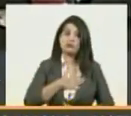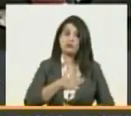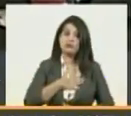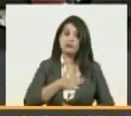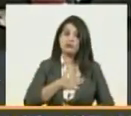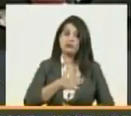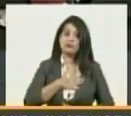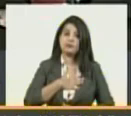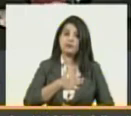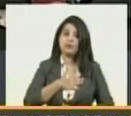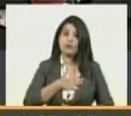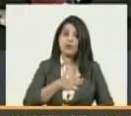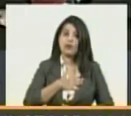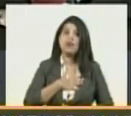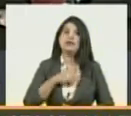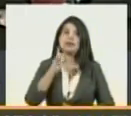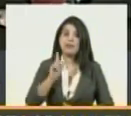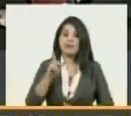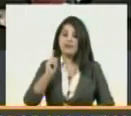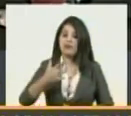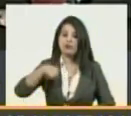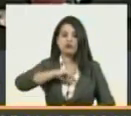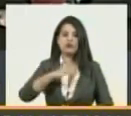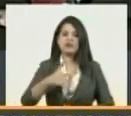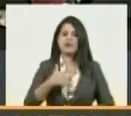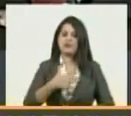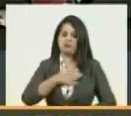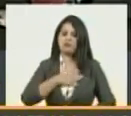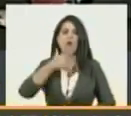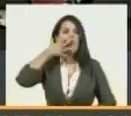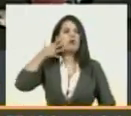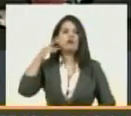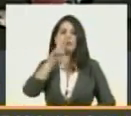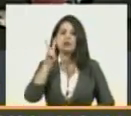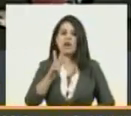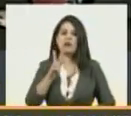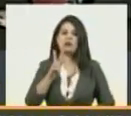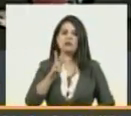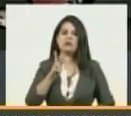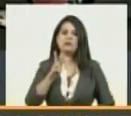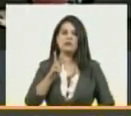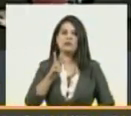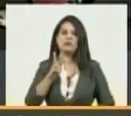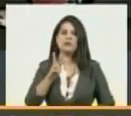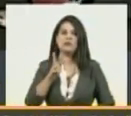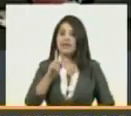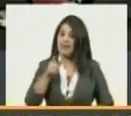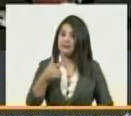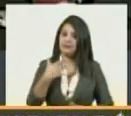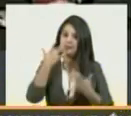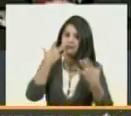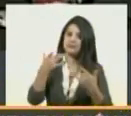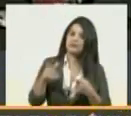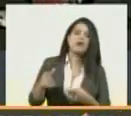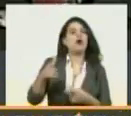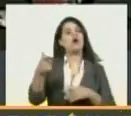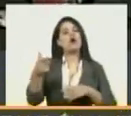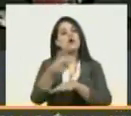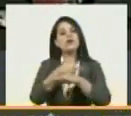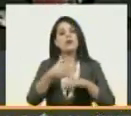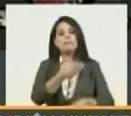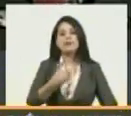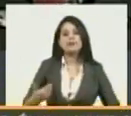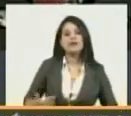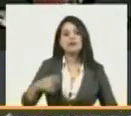También para nosotros debemos sentirnos orgullosos como venezolanos y venezolanas. Eso demuestra que el gobierno del